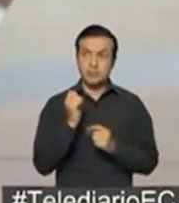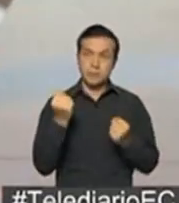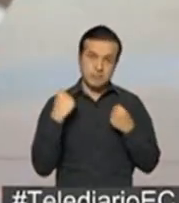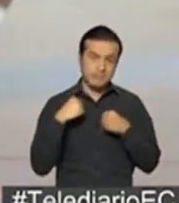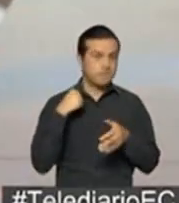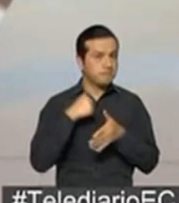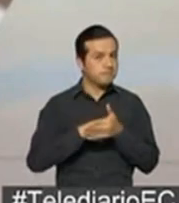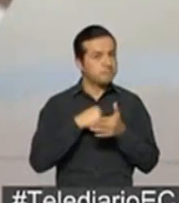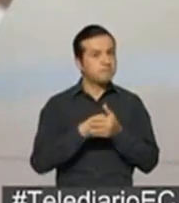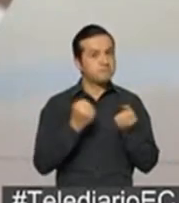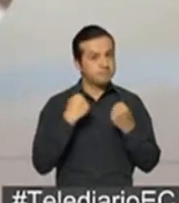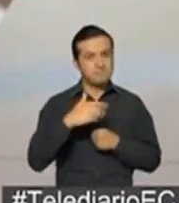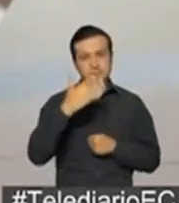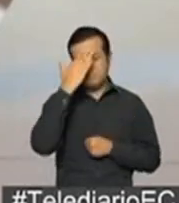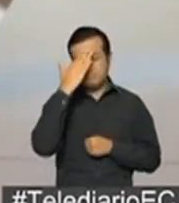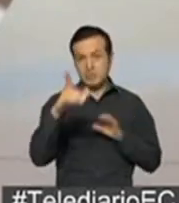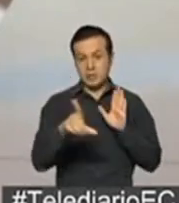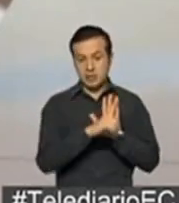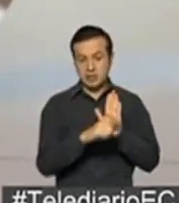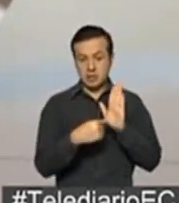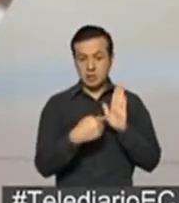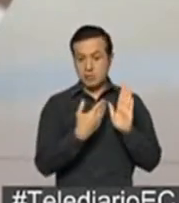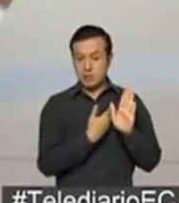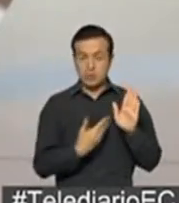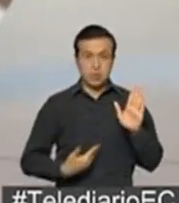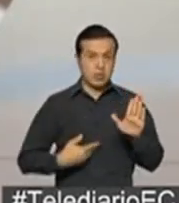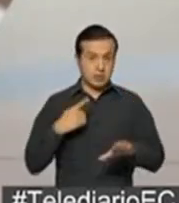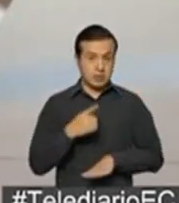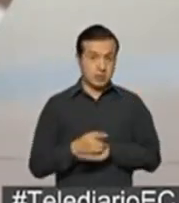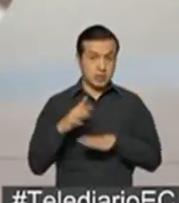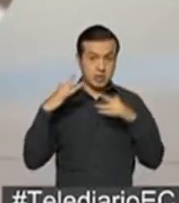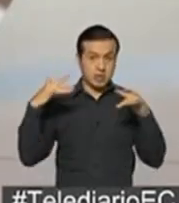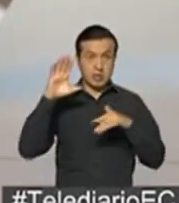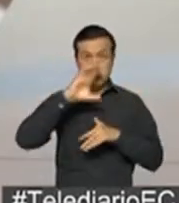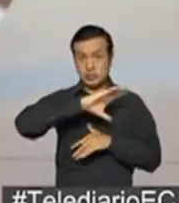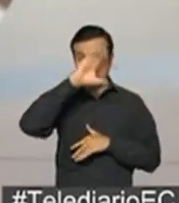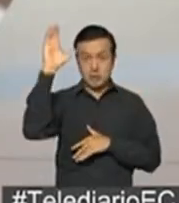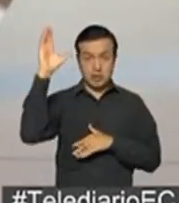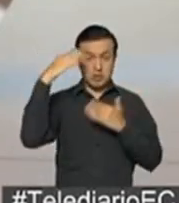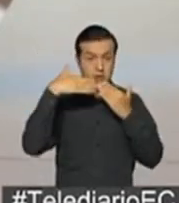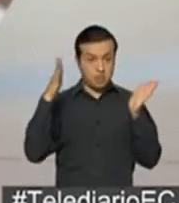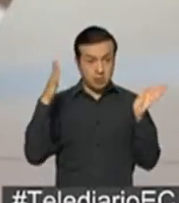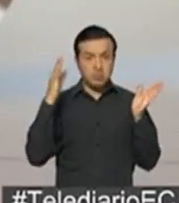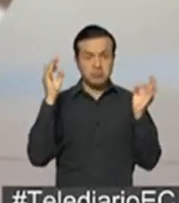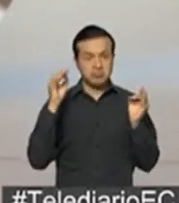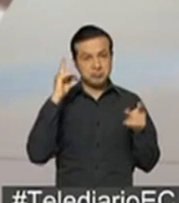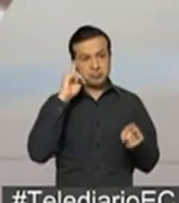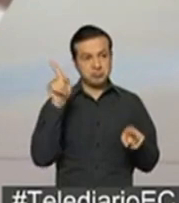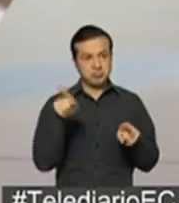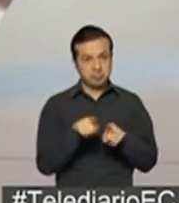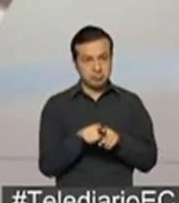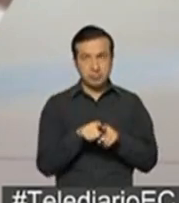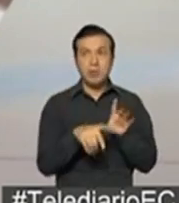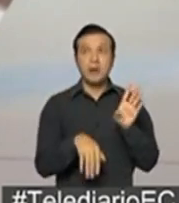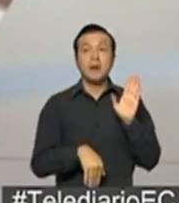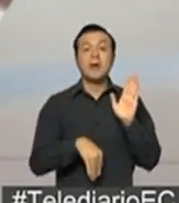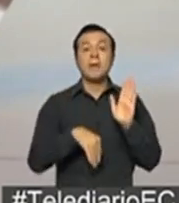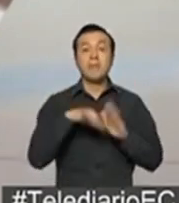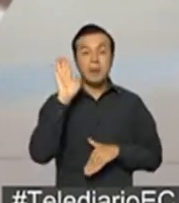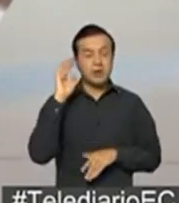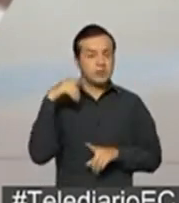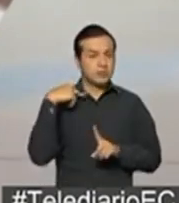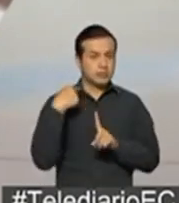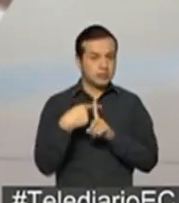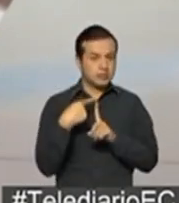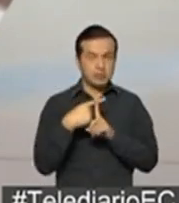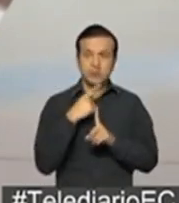descansar en eso. Sabemos que la ley que el presidente dictó del cielos abiertos ha dado resultados, pero pueden ser mucho más